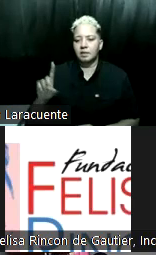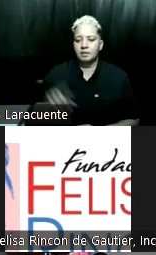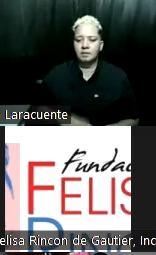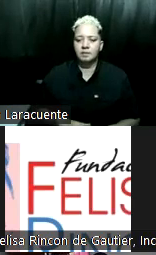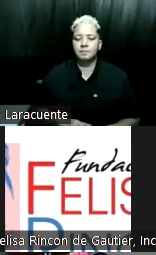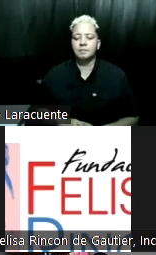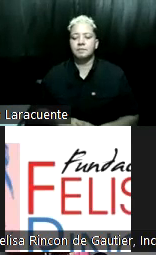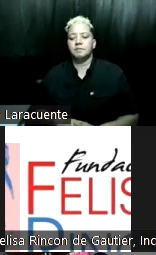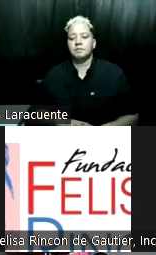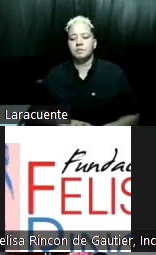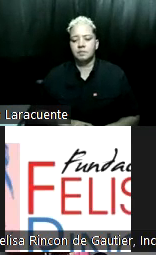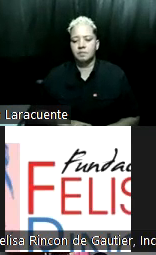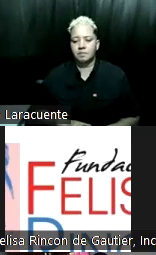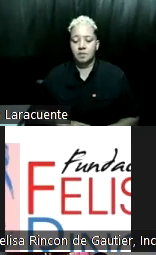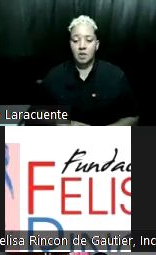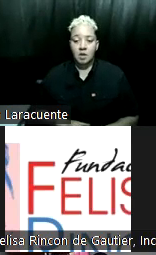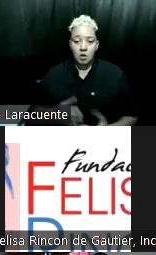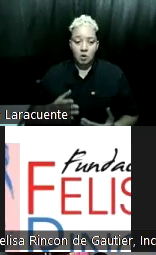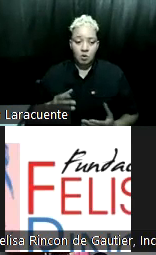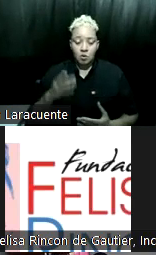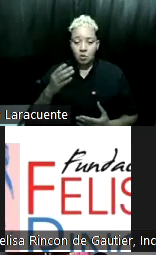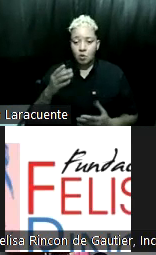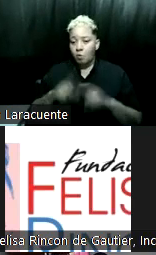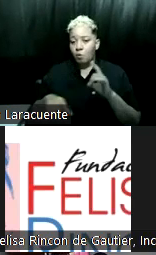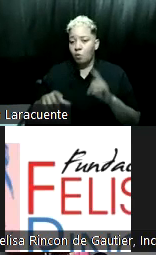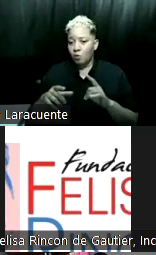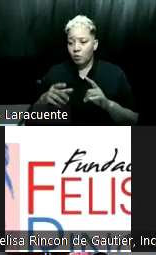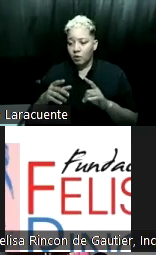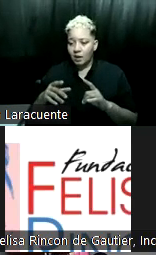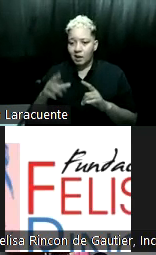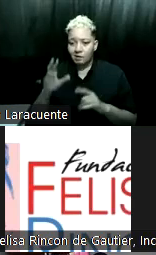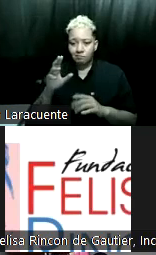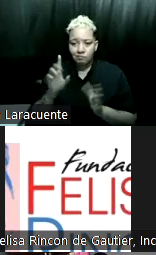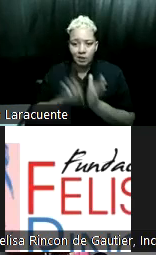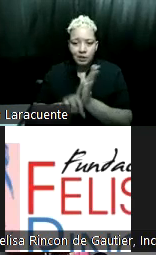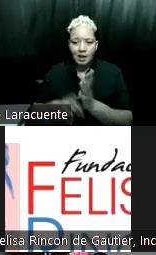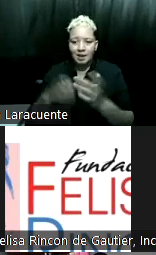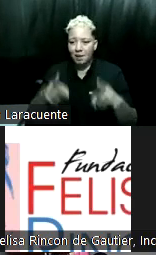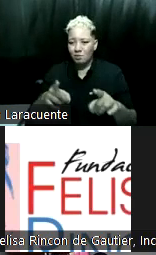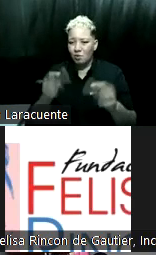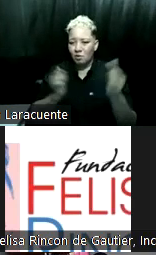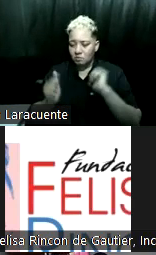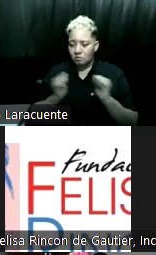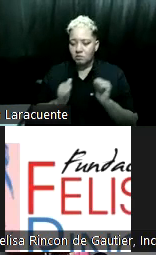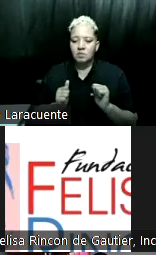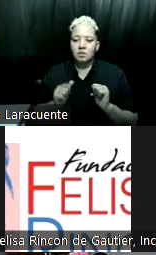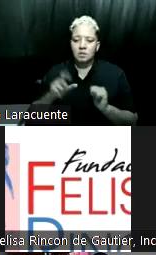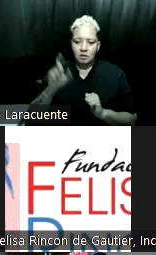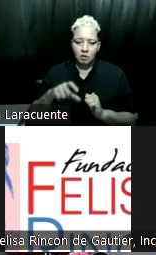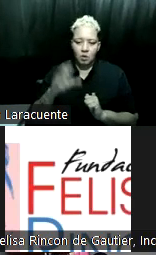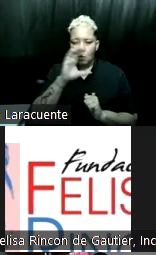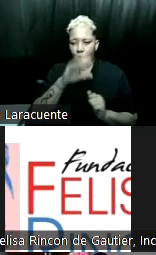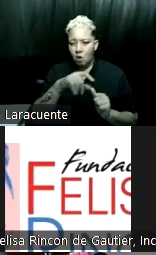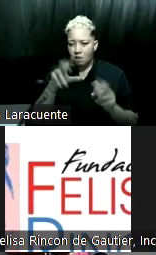No pude constatar qué fue lo que pasó en ese evento. Tendré que buscar un